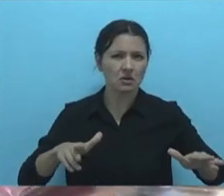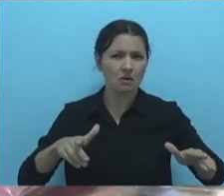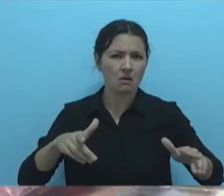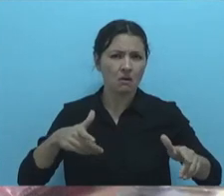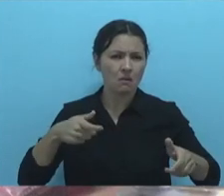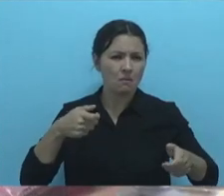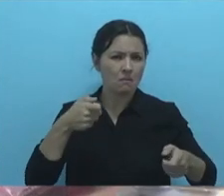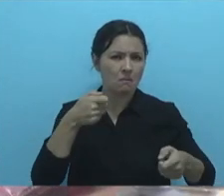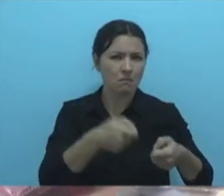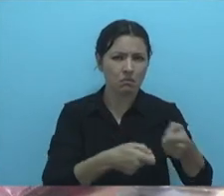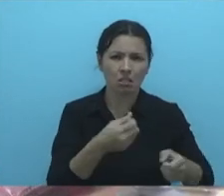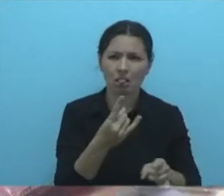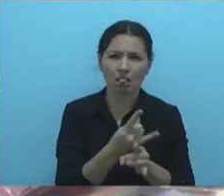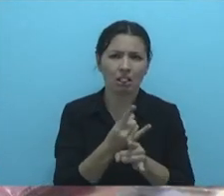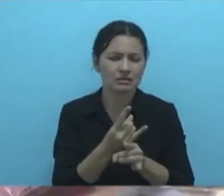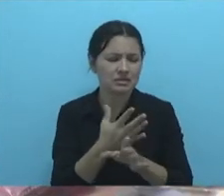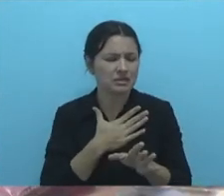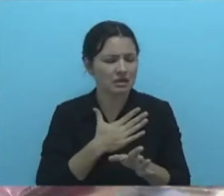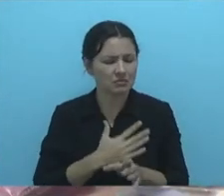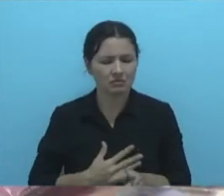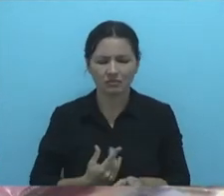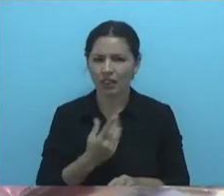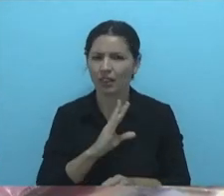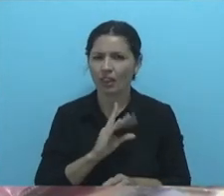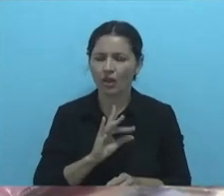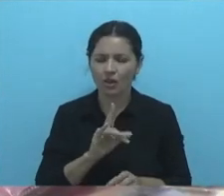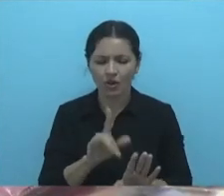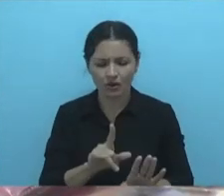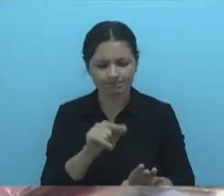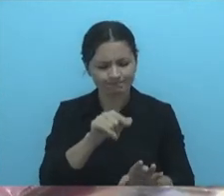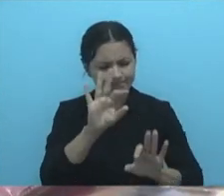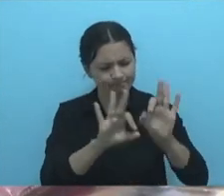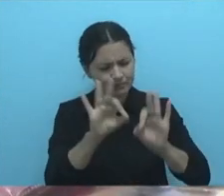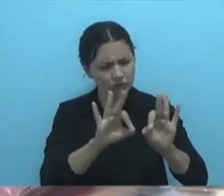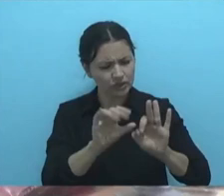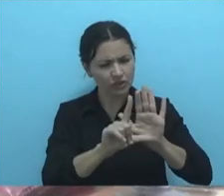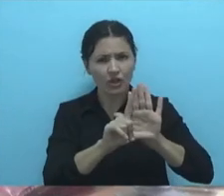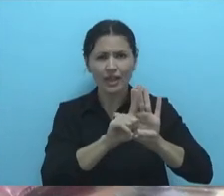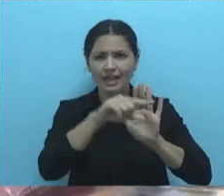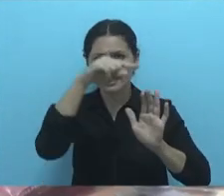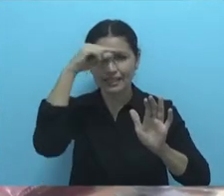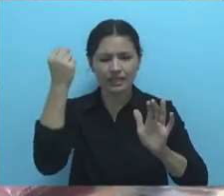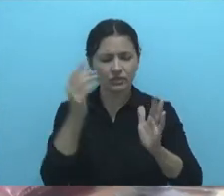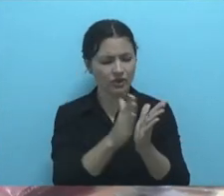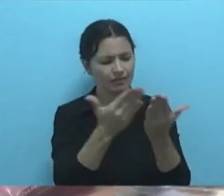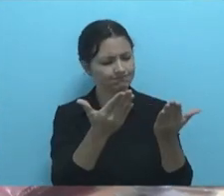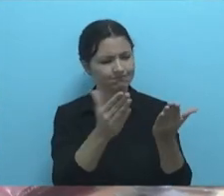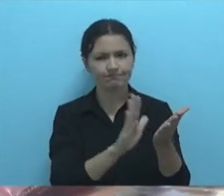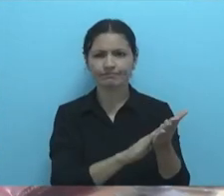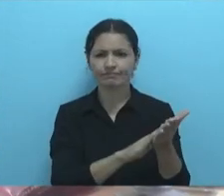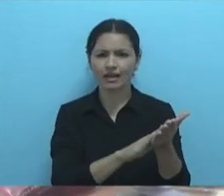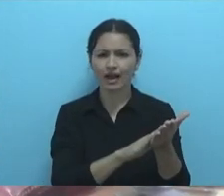que me duele la violencia que se da hacia los niños pero este proyecto tuvo este proyecto de ley a nivel nacional tuvo un tratamiento